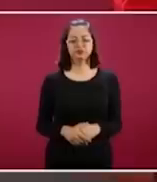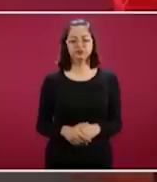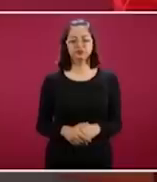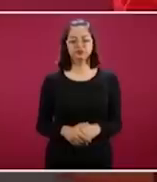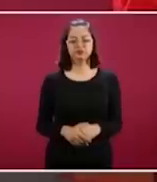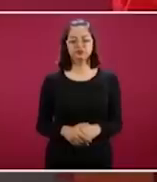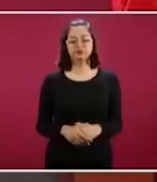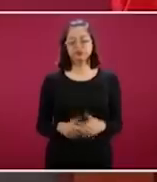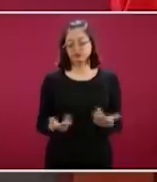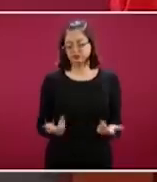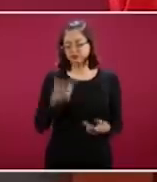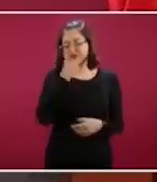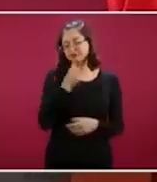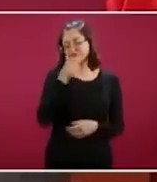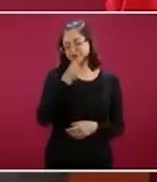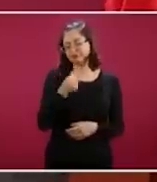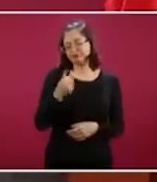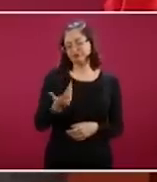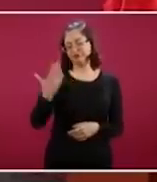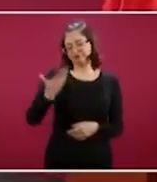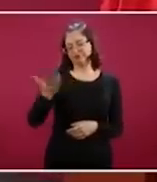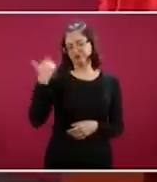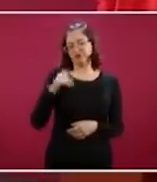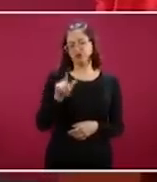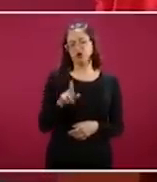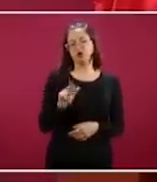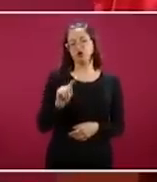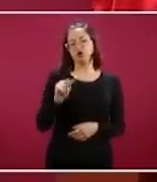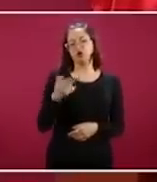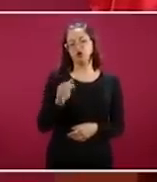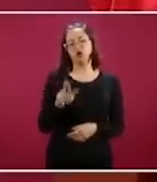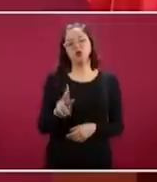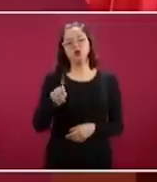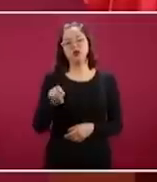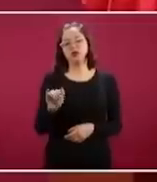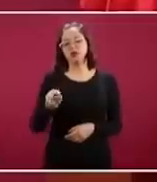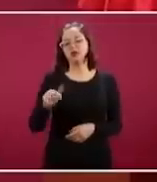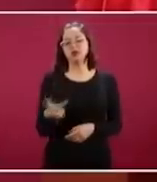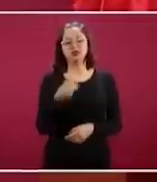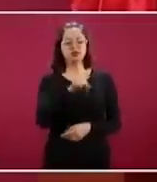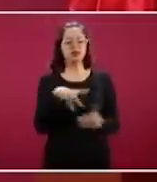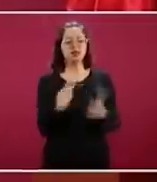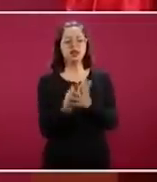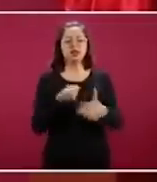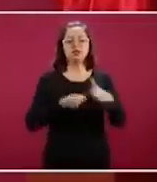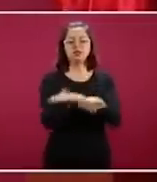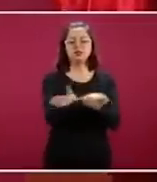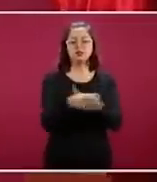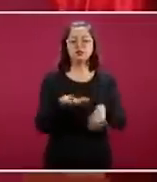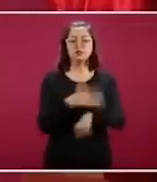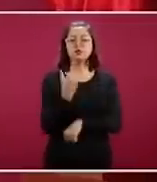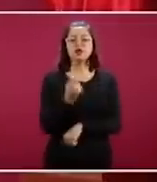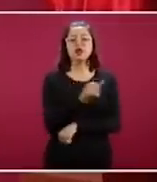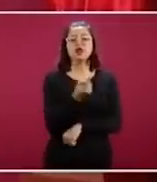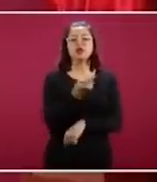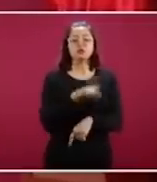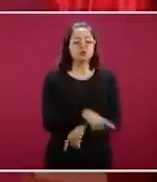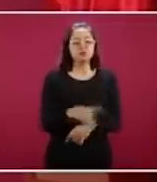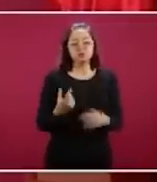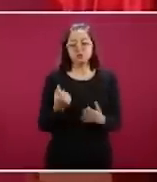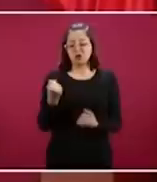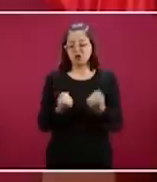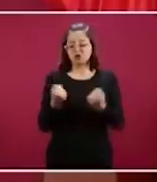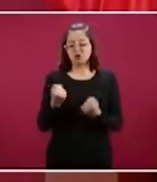A Luther King lo metían a la cárcel porque se pasaba un alto,